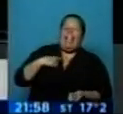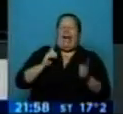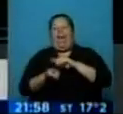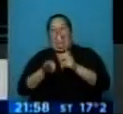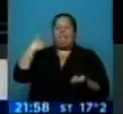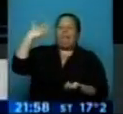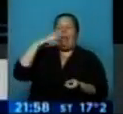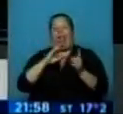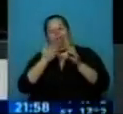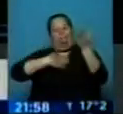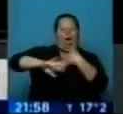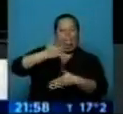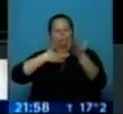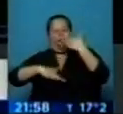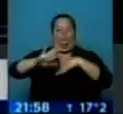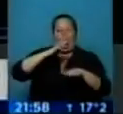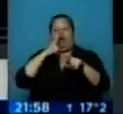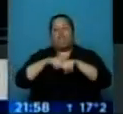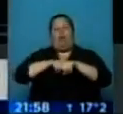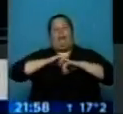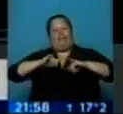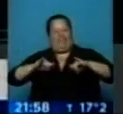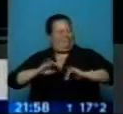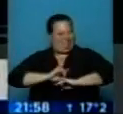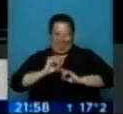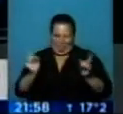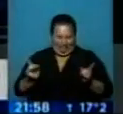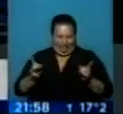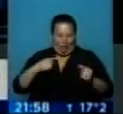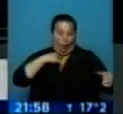de discurso durante la campaña.